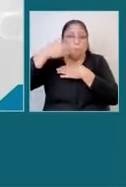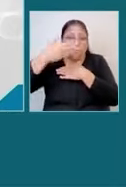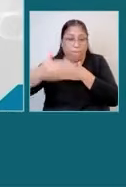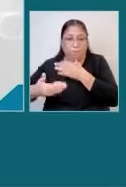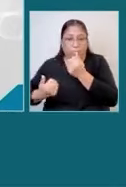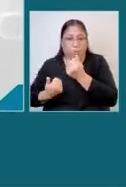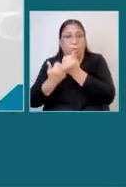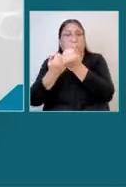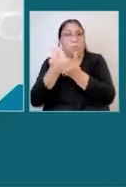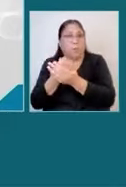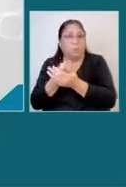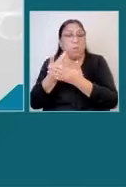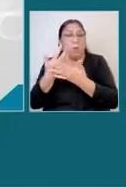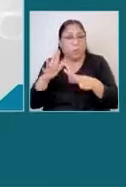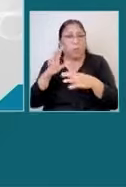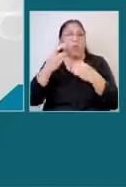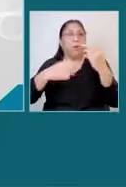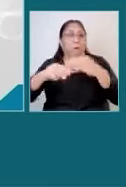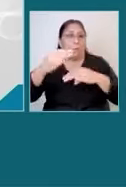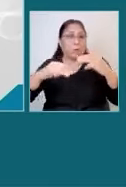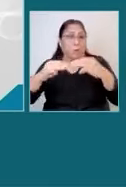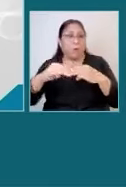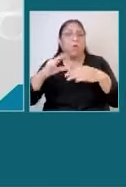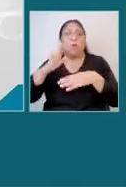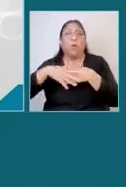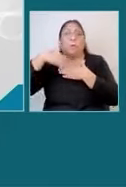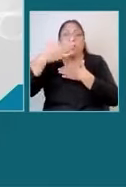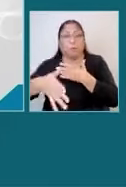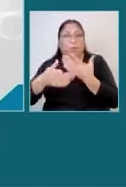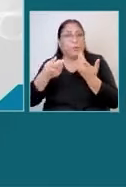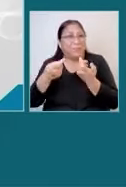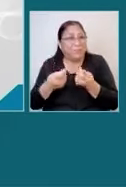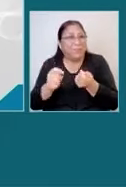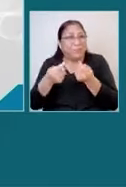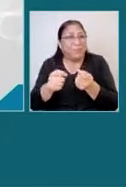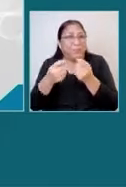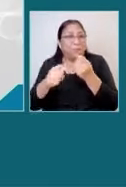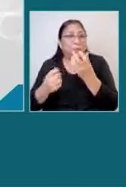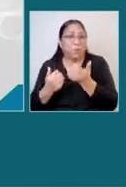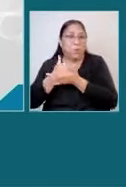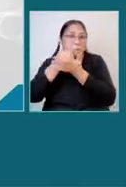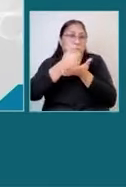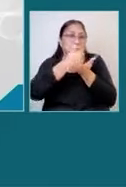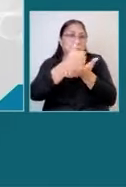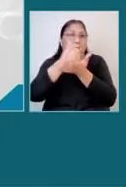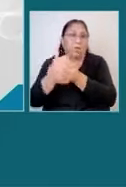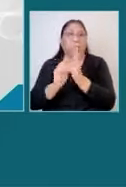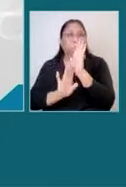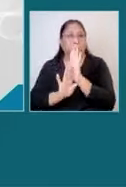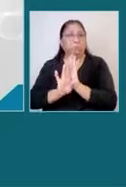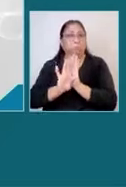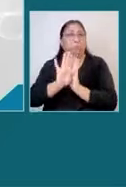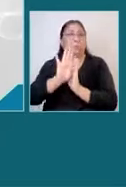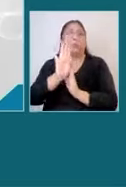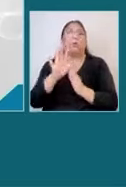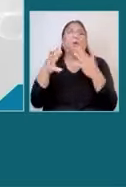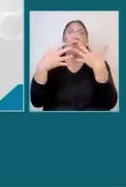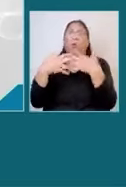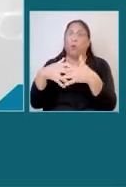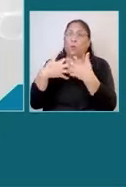ya cuando estén en el mercado, luego tratando de poder ayudar también al desarrollo de la